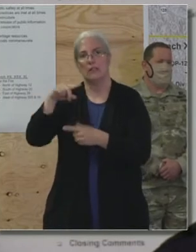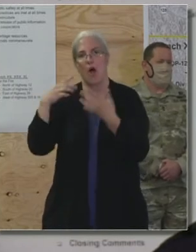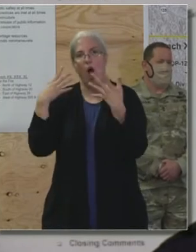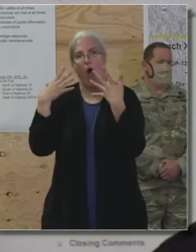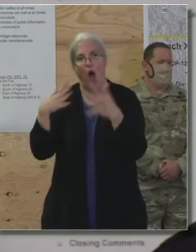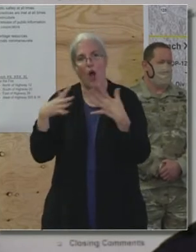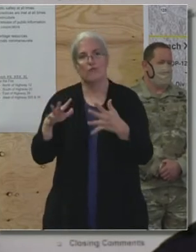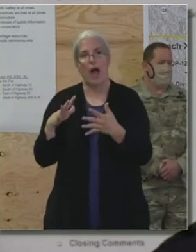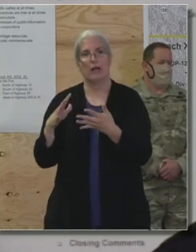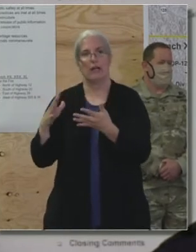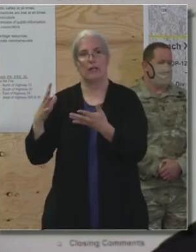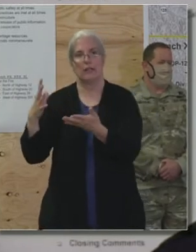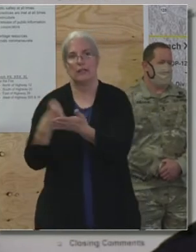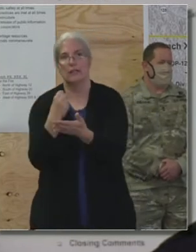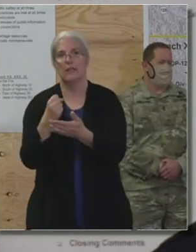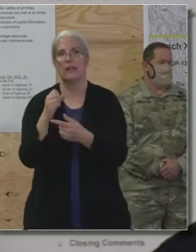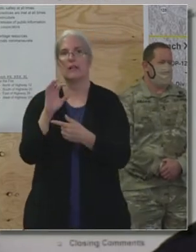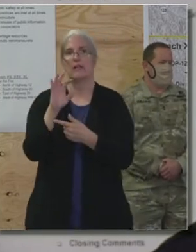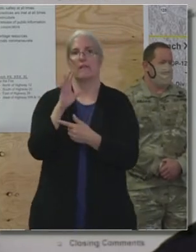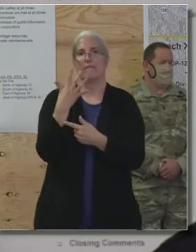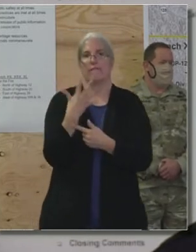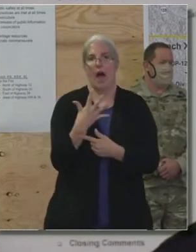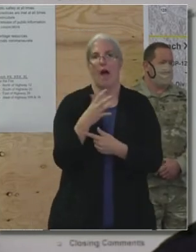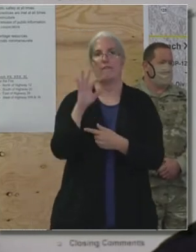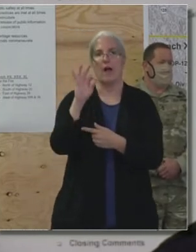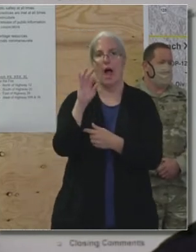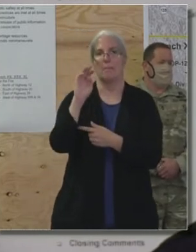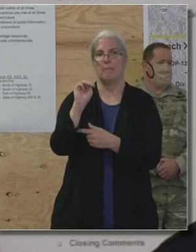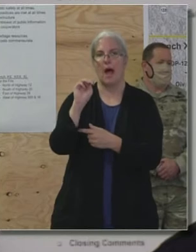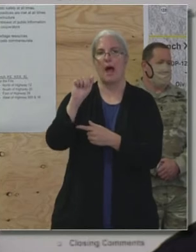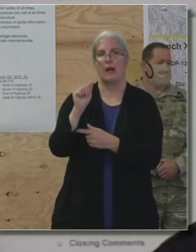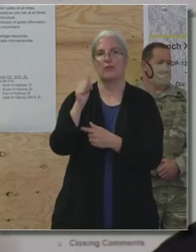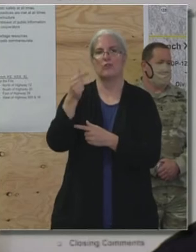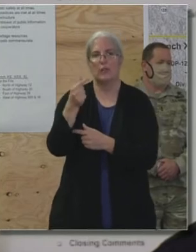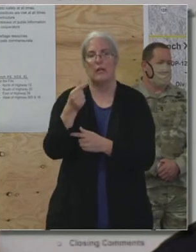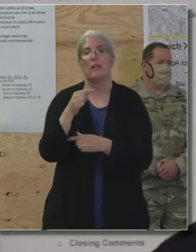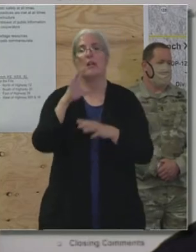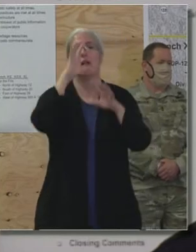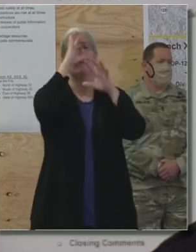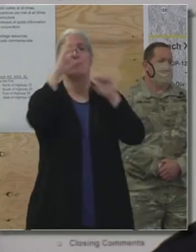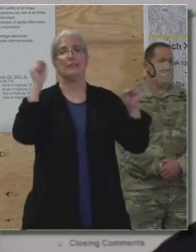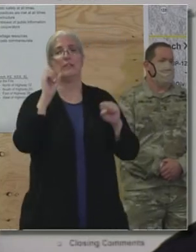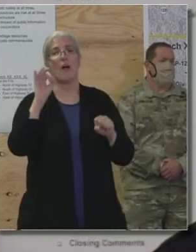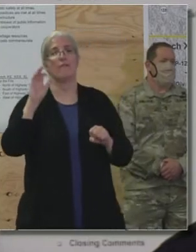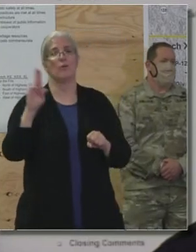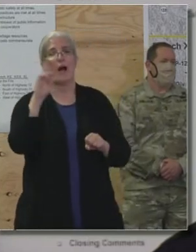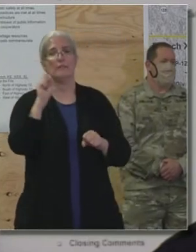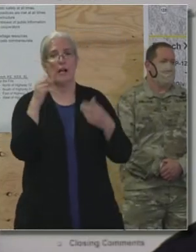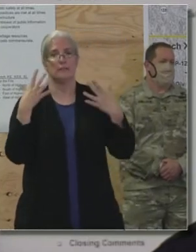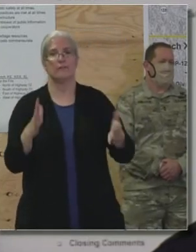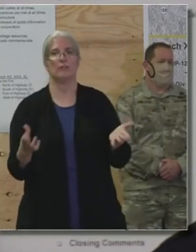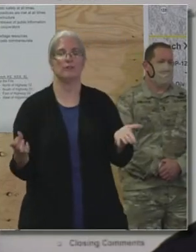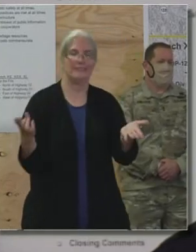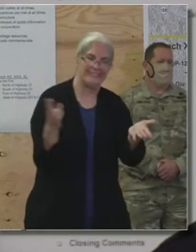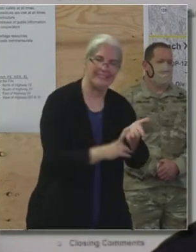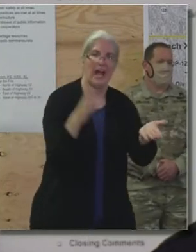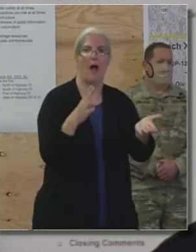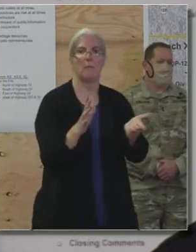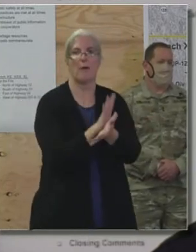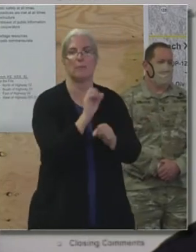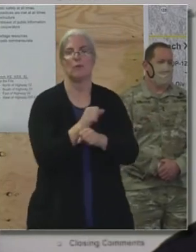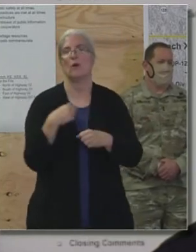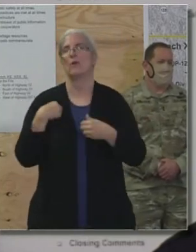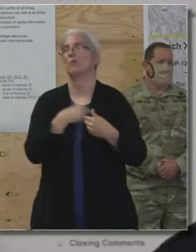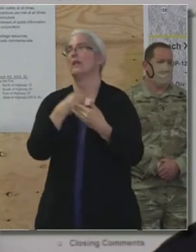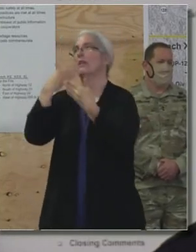son las subvenciones federales para batallar incendios el presidente tiene que firmar esto si le damos gracias a él